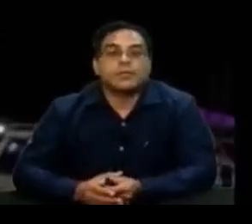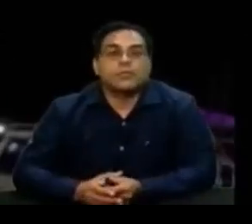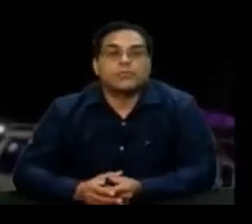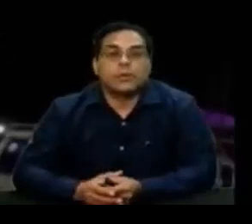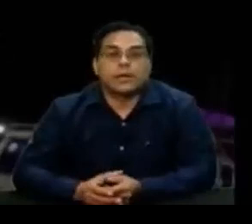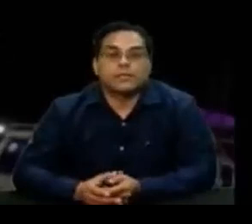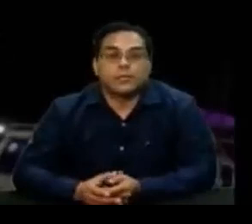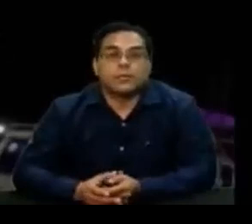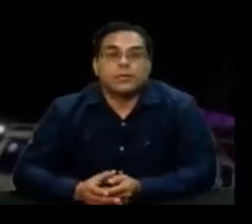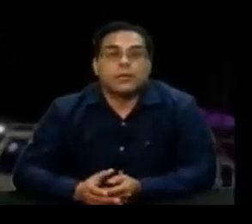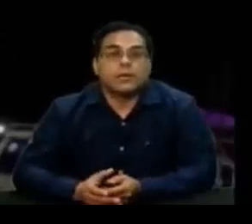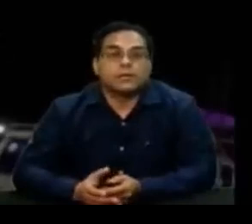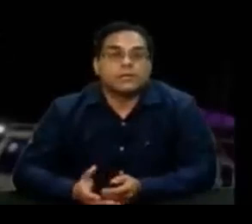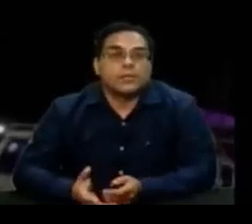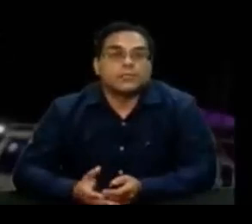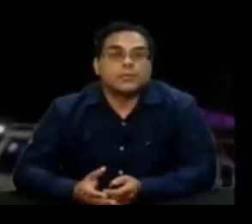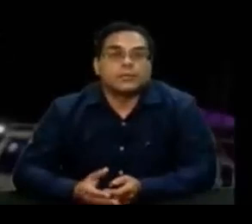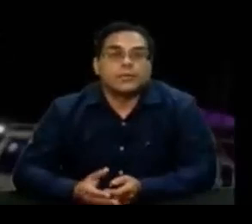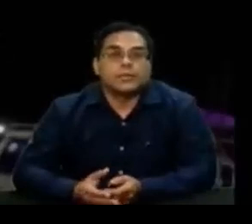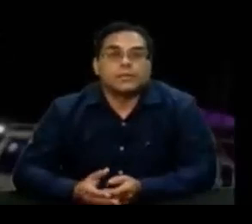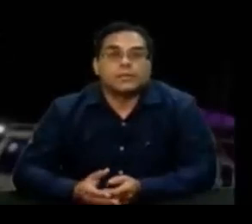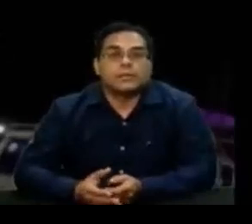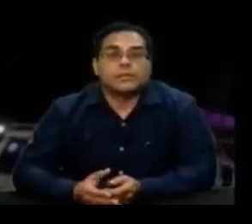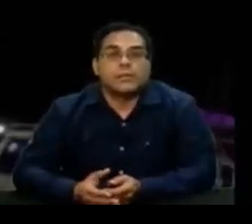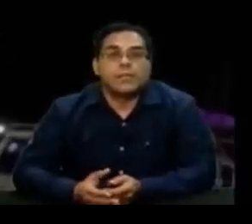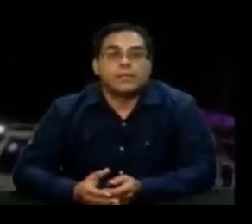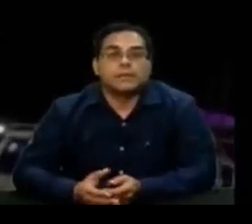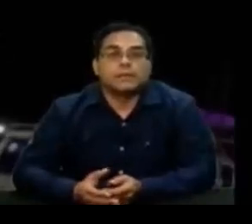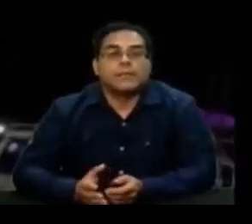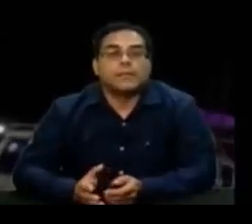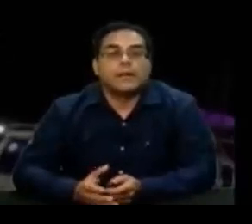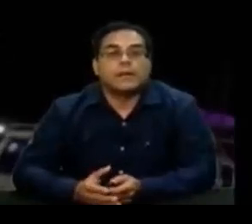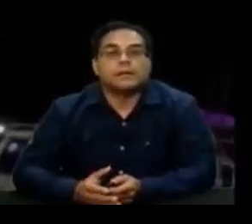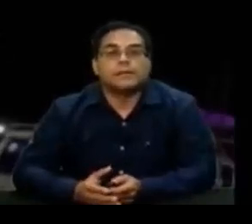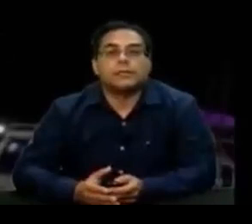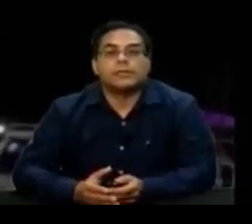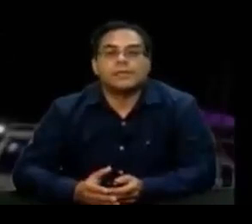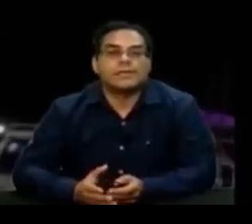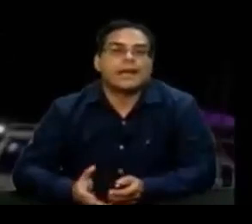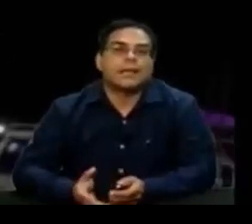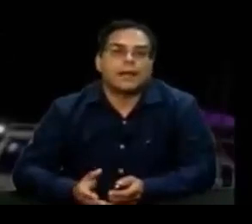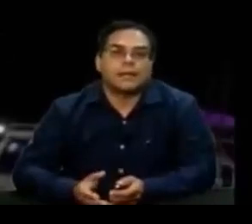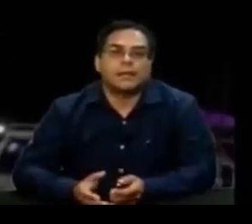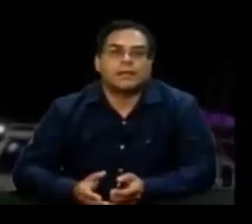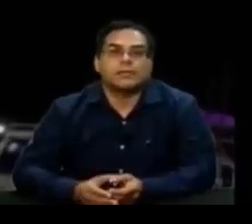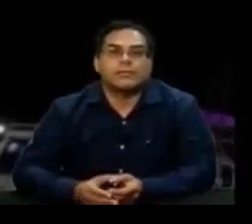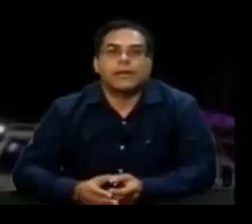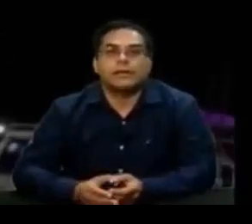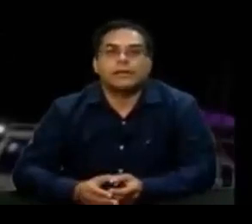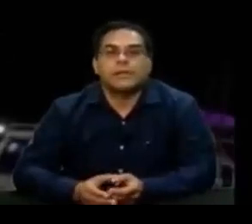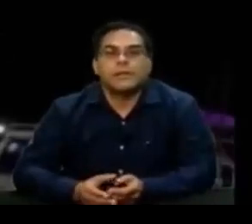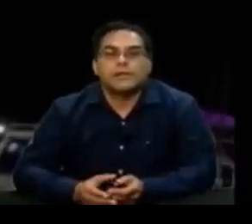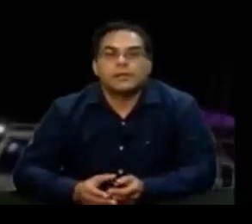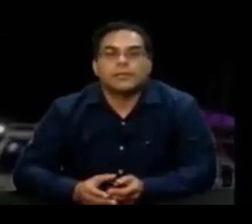poder solucionar esto, ¿no? Entonces vemos fracturas también ya donde están cabalgadas en algunas